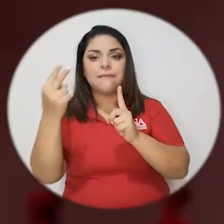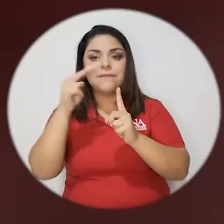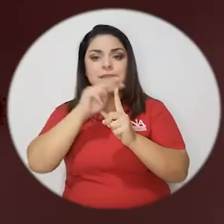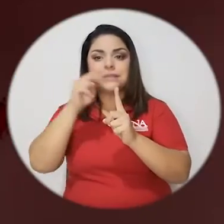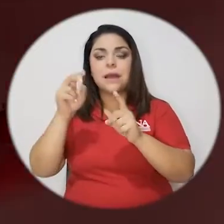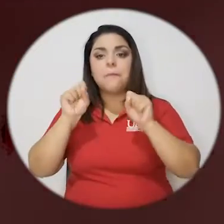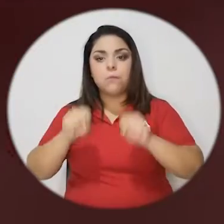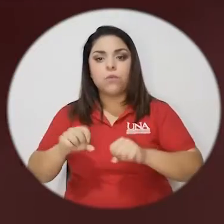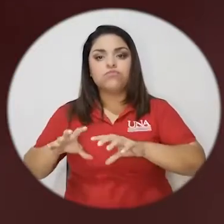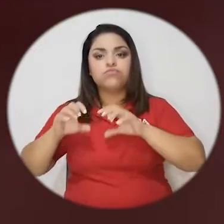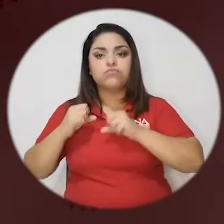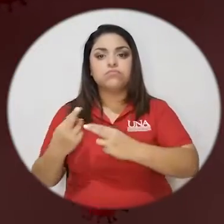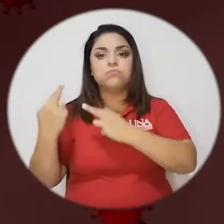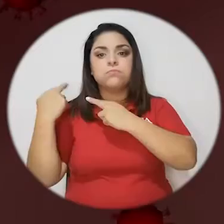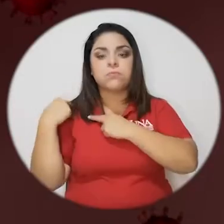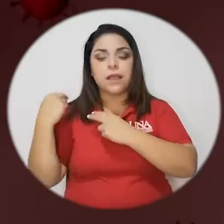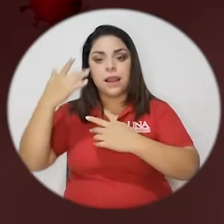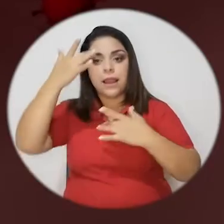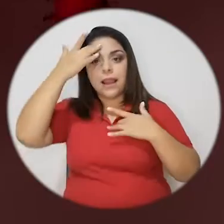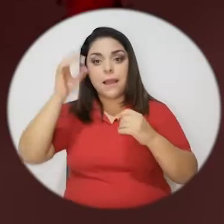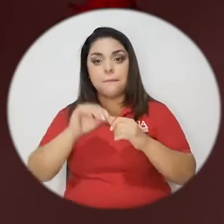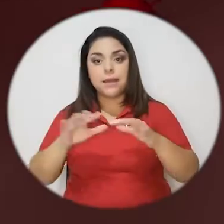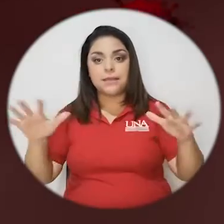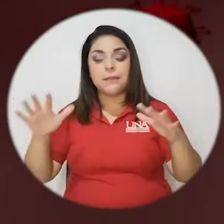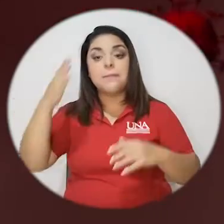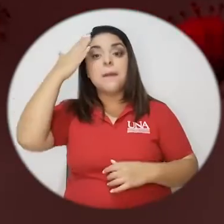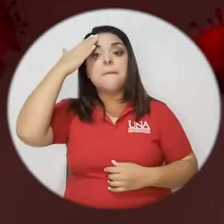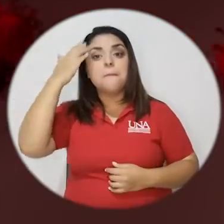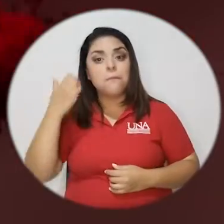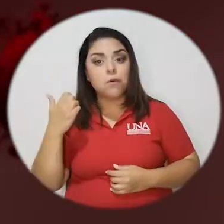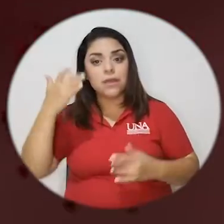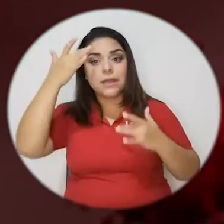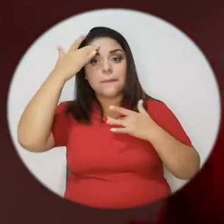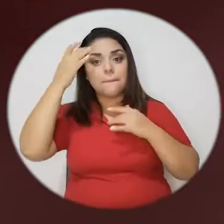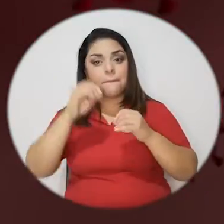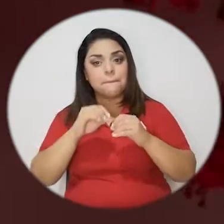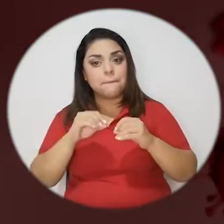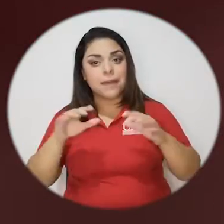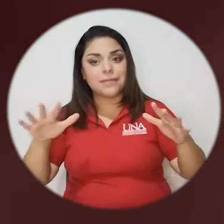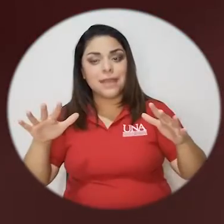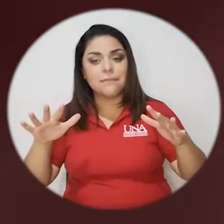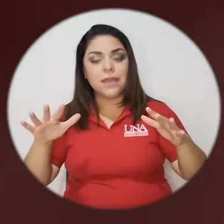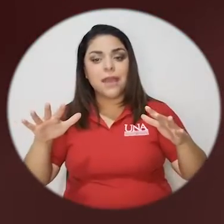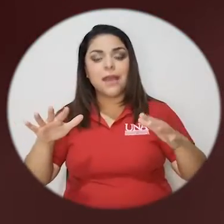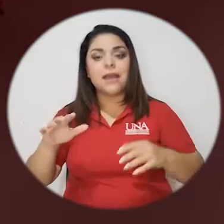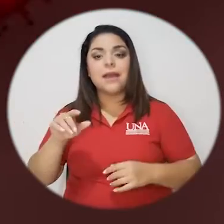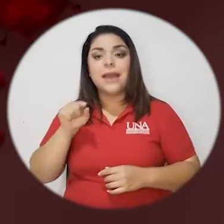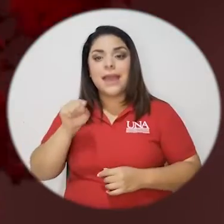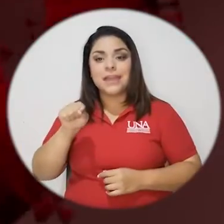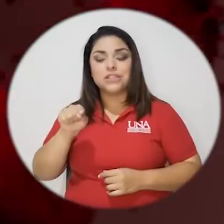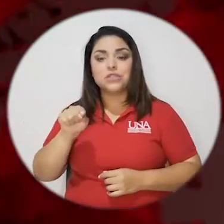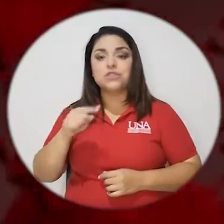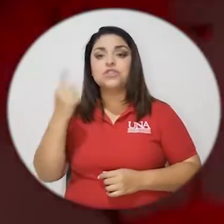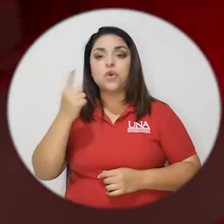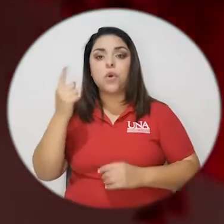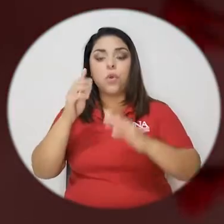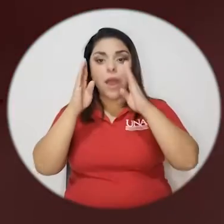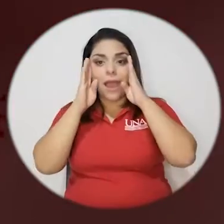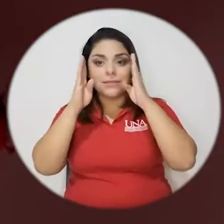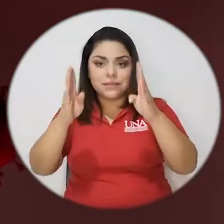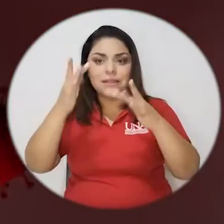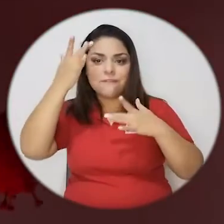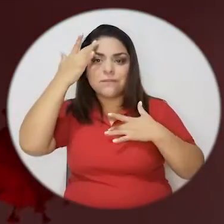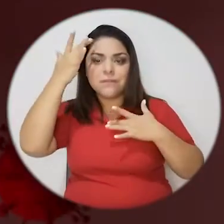el abordaje de la pandemia. Porque la pandemia, lejos de ser un fenómeno netamente de atención